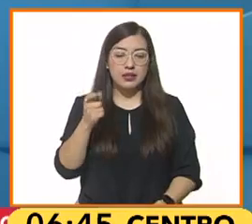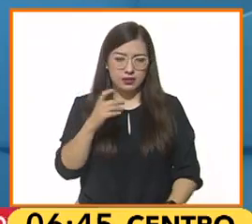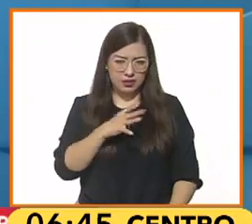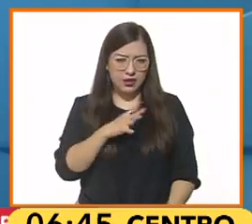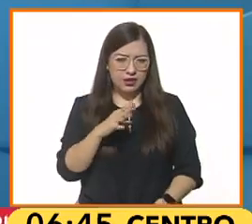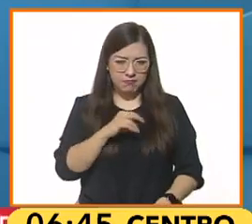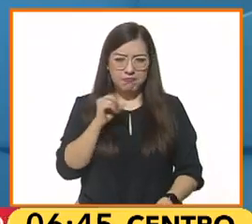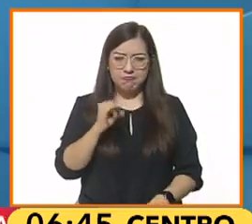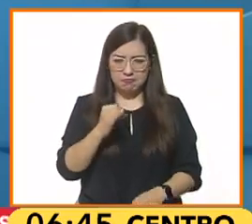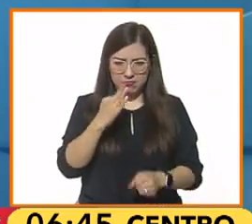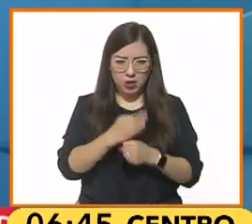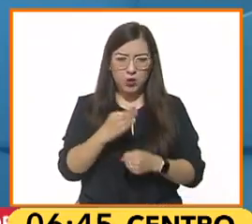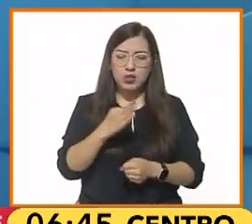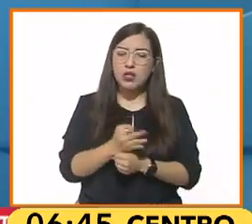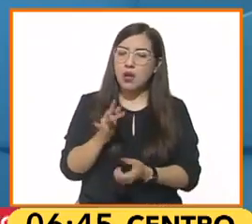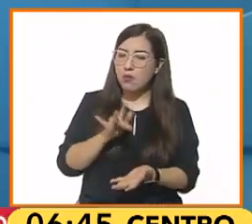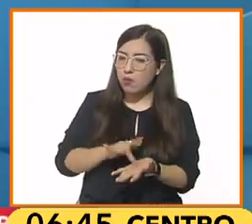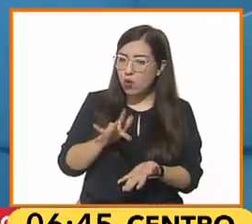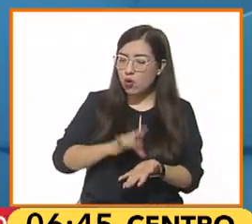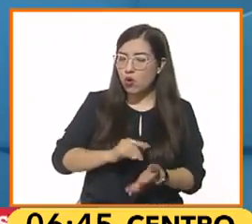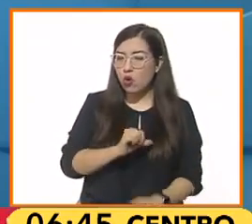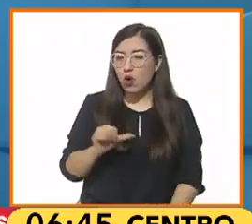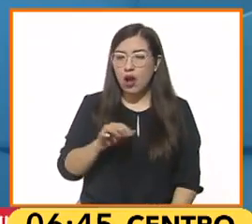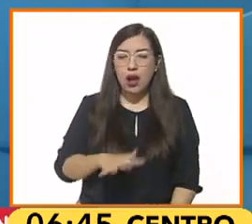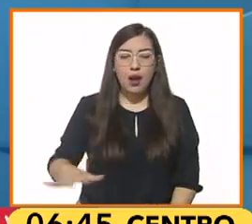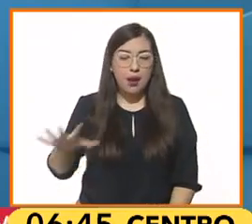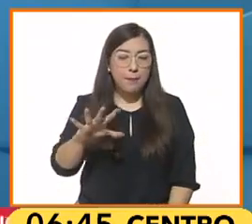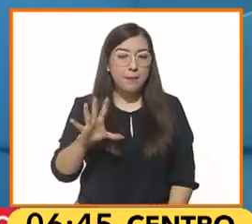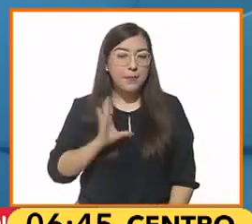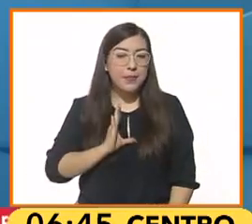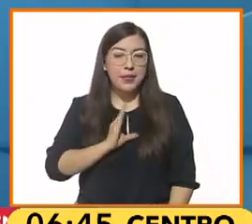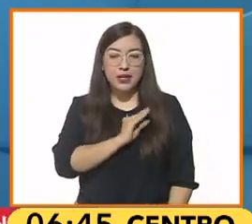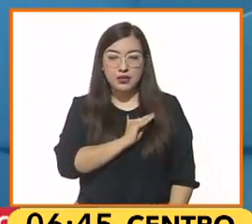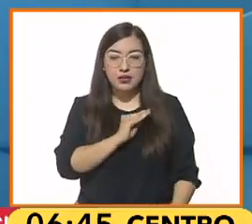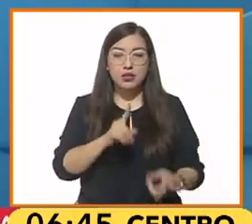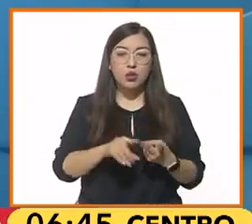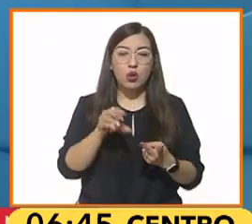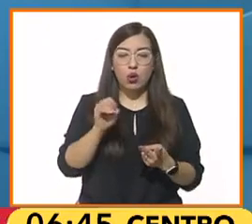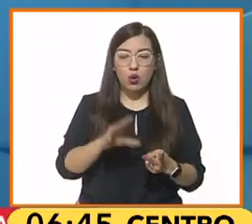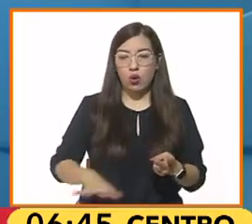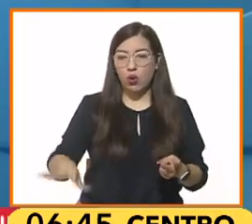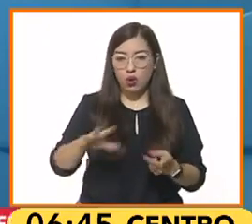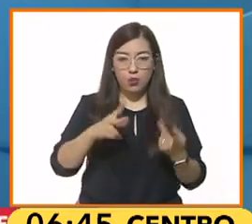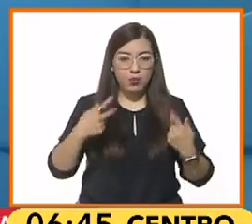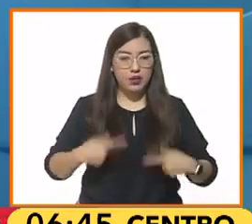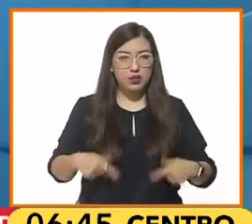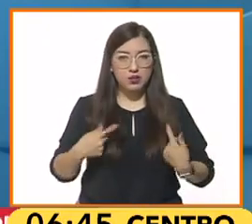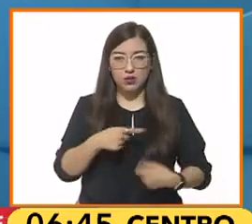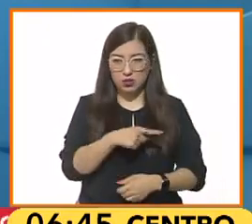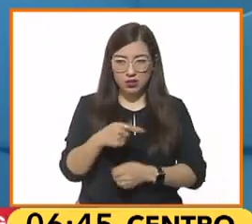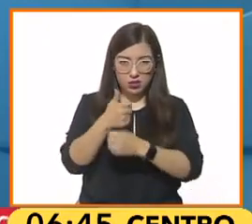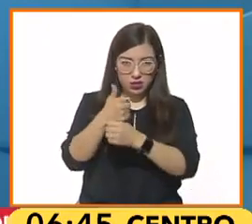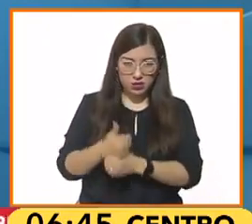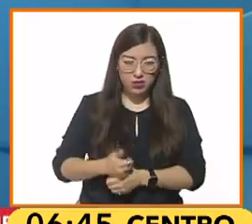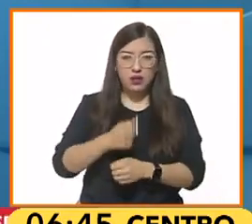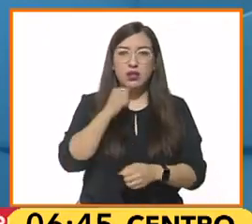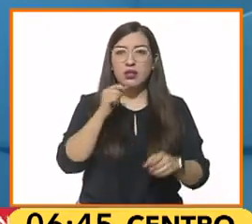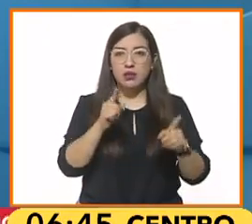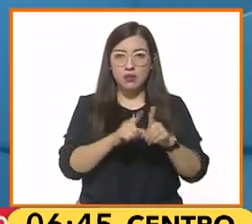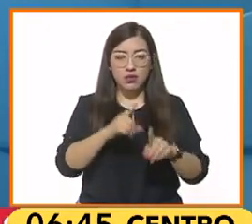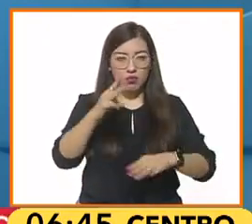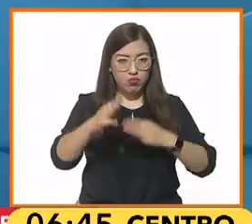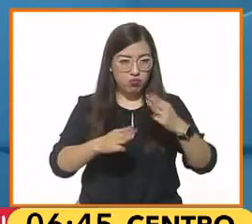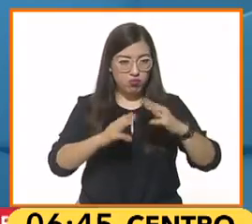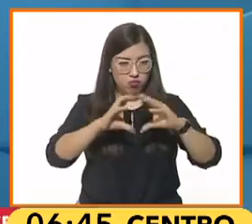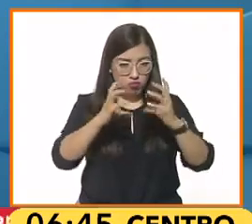que se pide ahora para los palestinos y para los pueblos que se están viendo afectados por estas injerencias militares, es una solidaridad que después